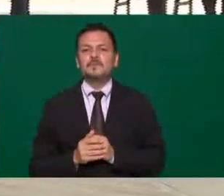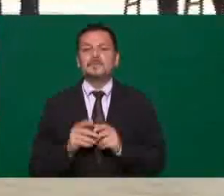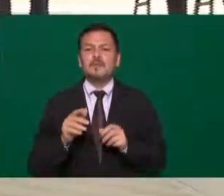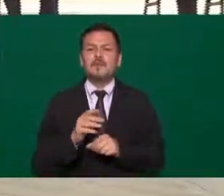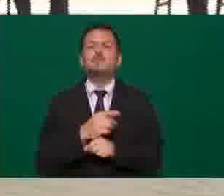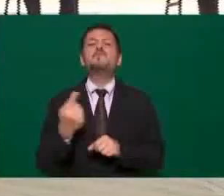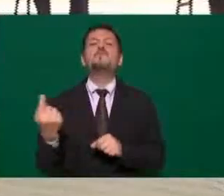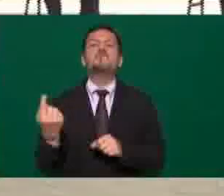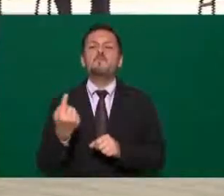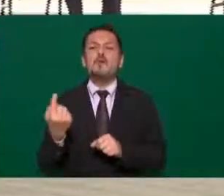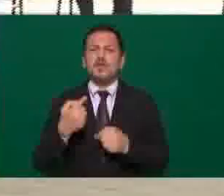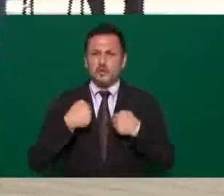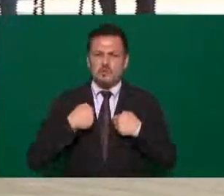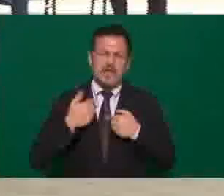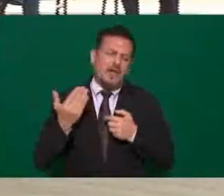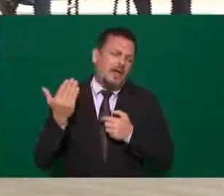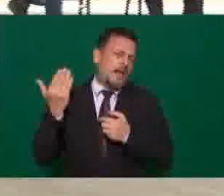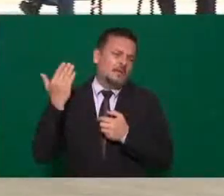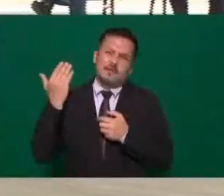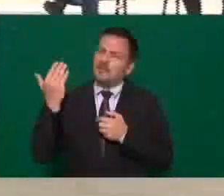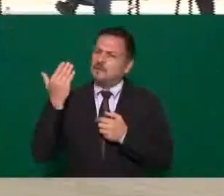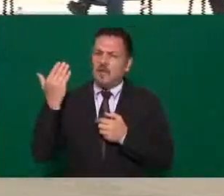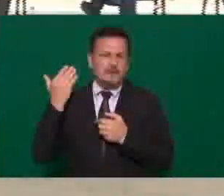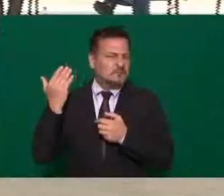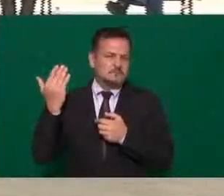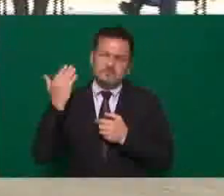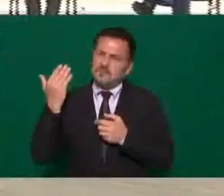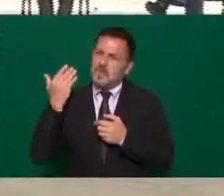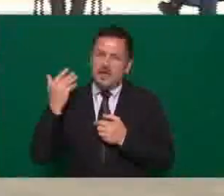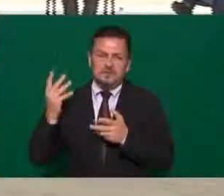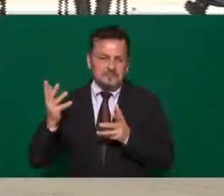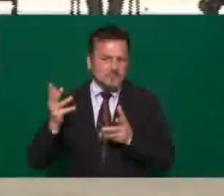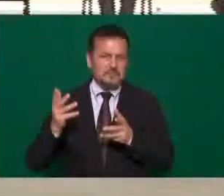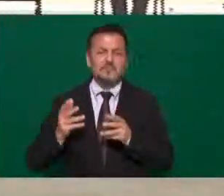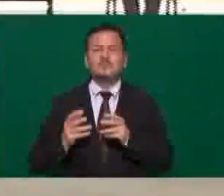Porque, como lo he dicho en otras ocasiones,